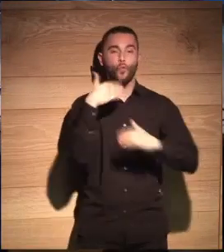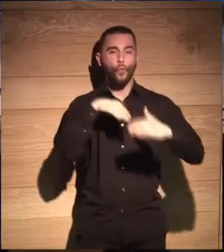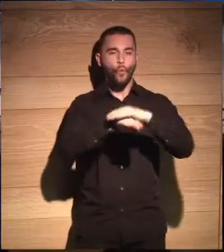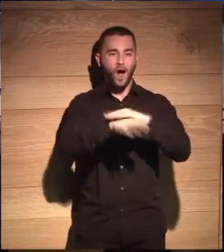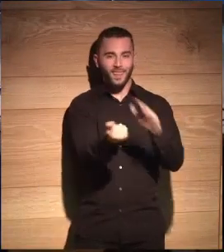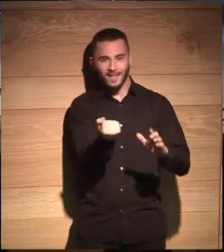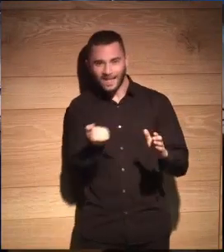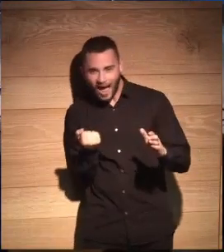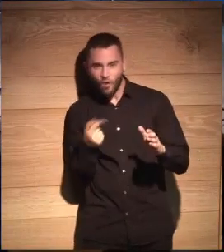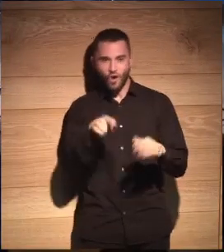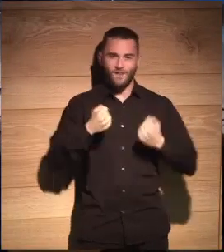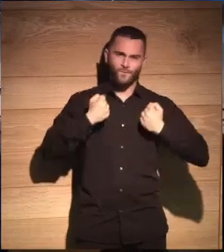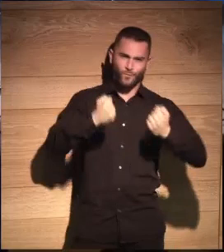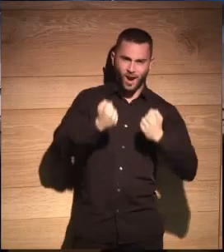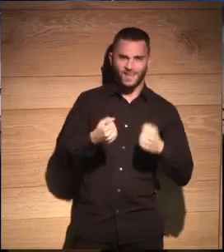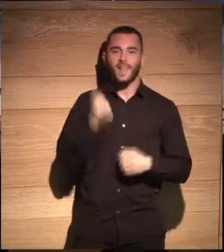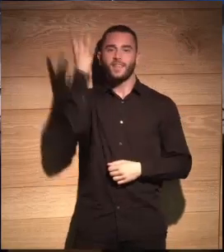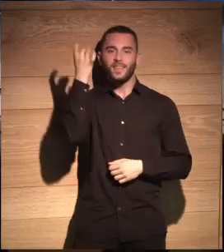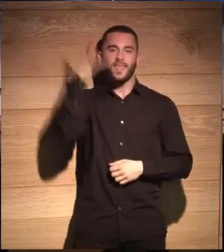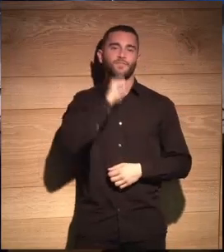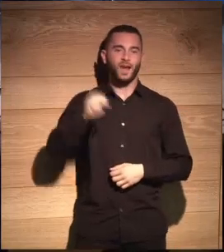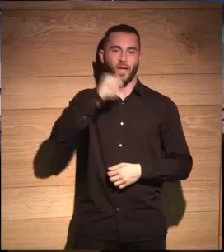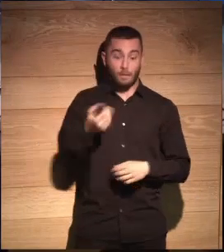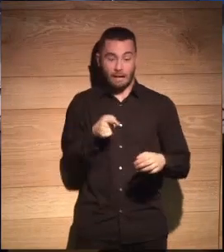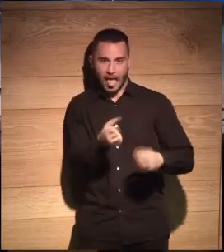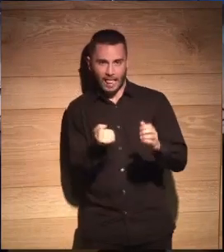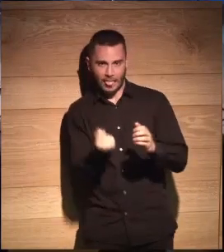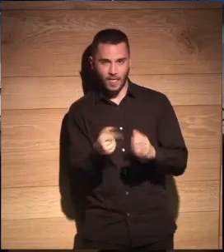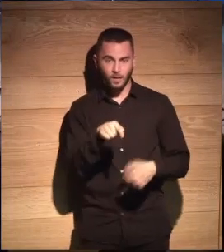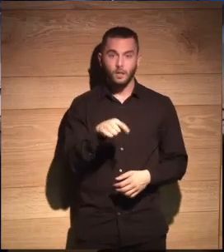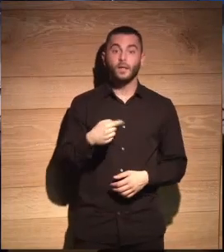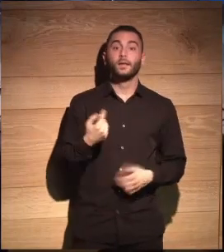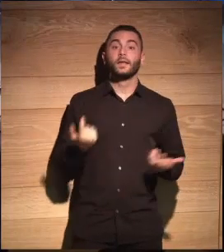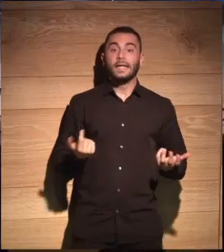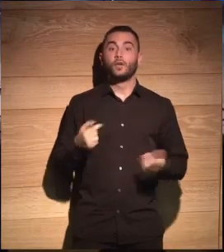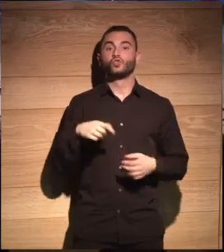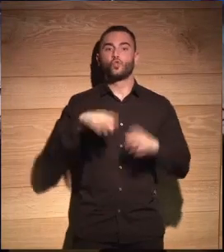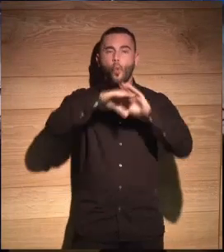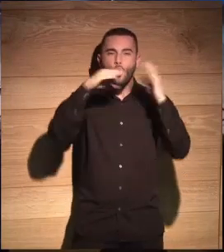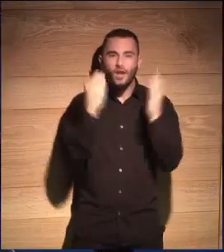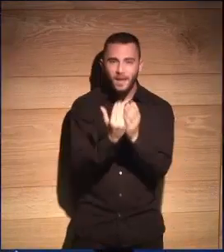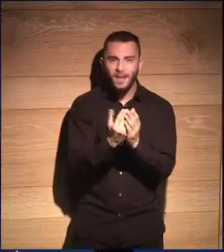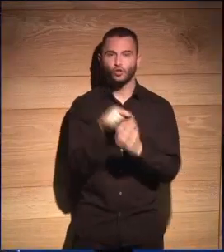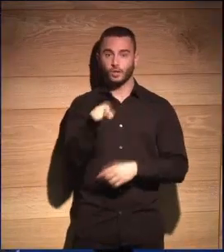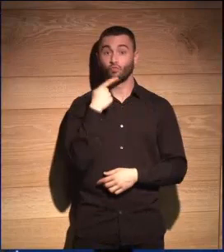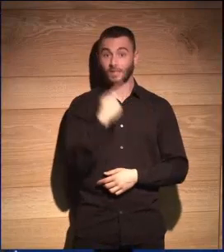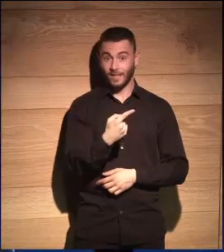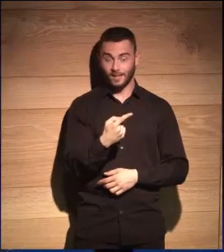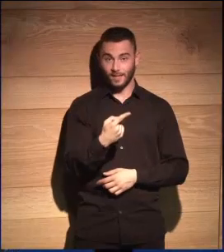cajón del caja fuerte de las ideas brillantes. No obstante, lo que tú dices de los universos,